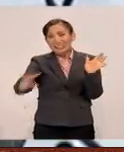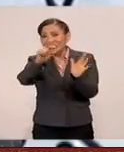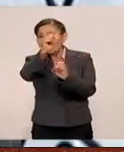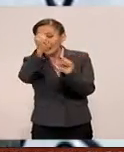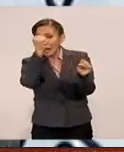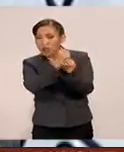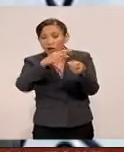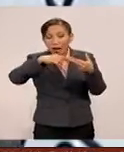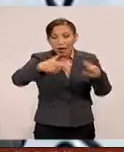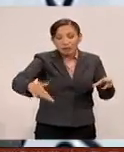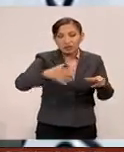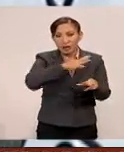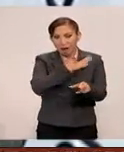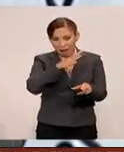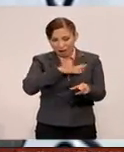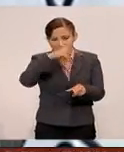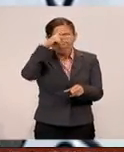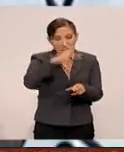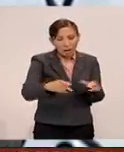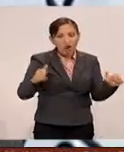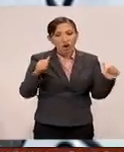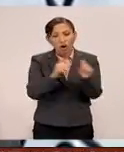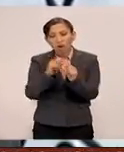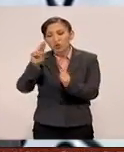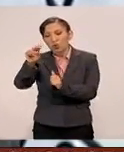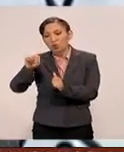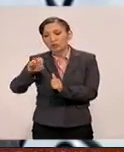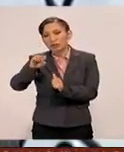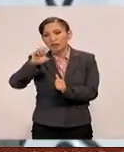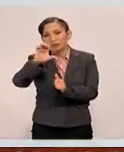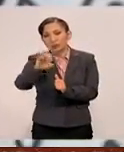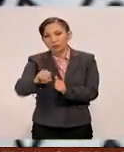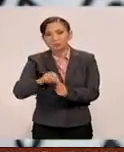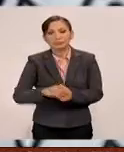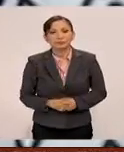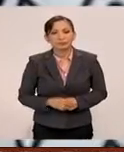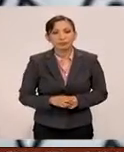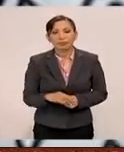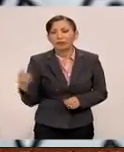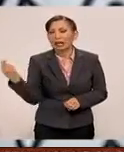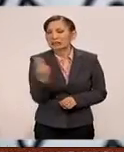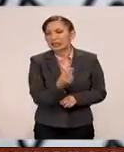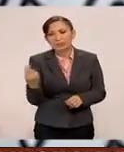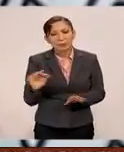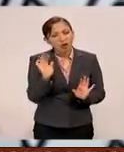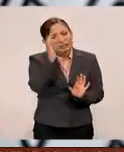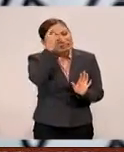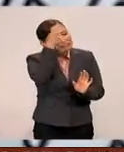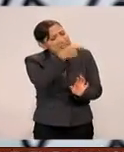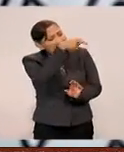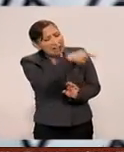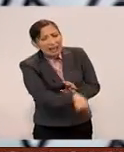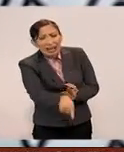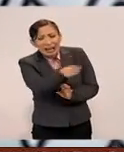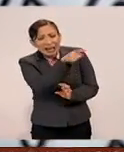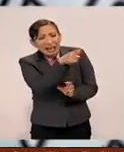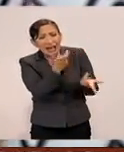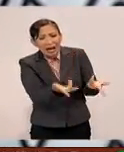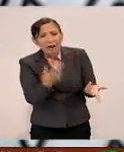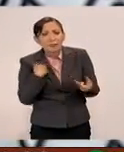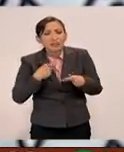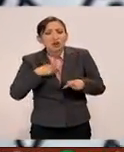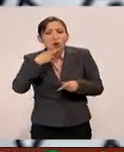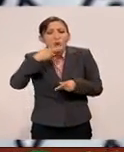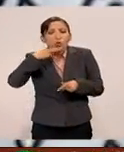7 décadas de la relación que ha establecido nuestro país con la UNESCO. Necesitamos que nos conozcan los